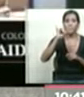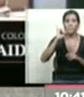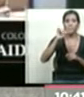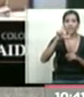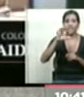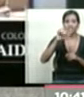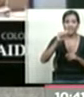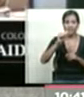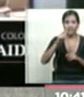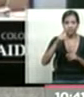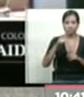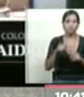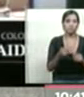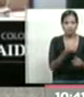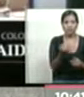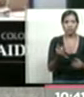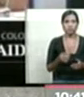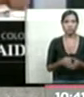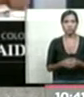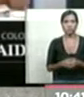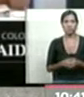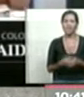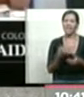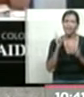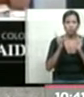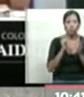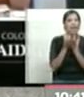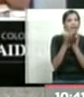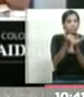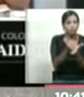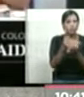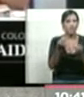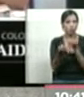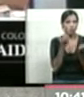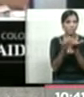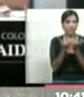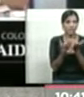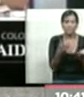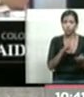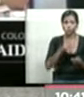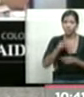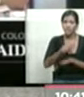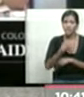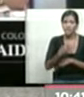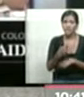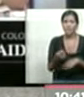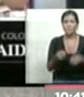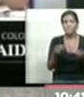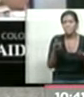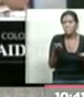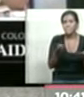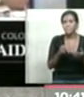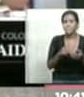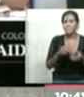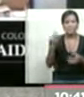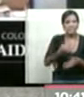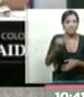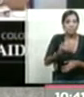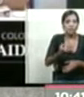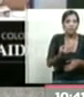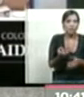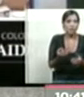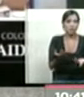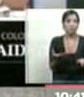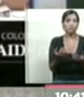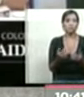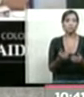etcétera. Se habla incluso de una ayuda económica para ustedes y eso no se invirtió en precisamente en el